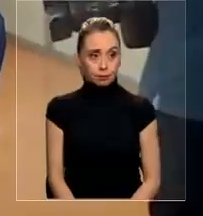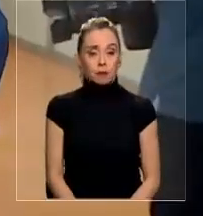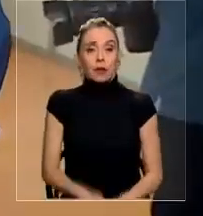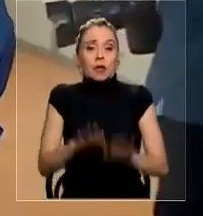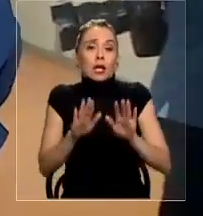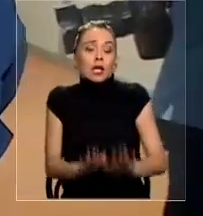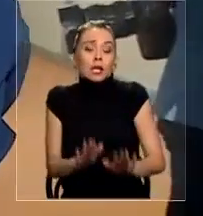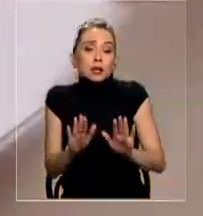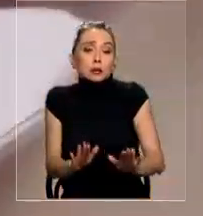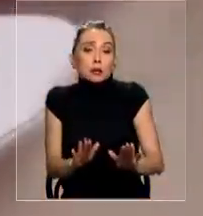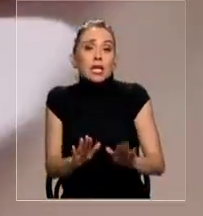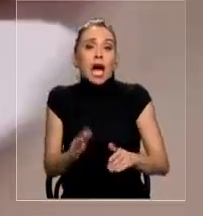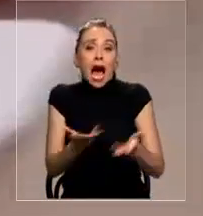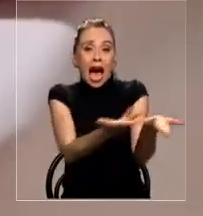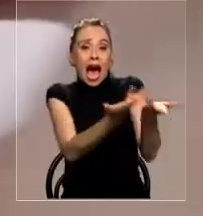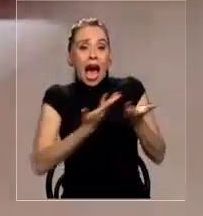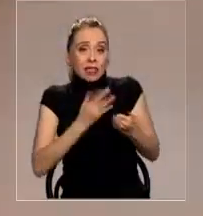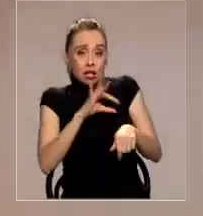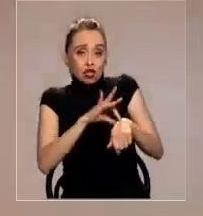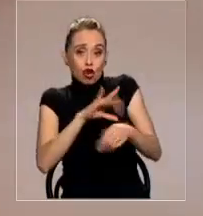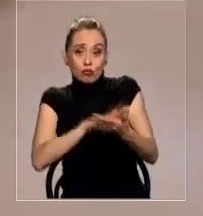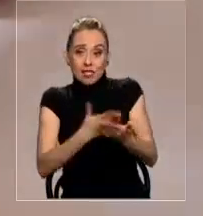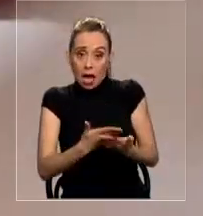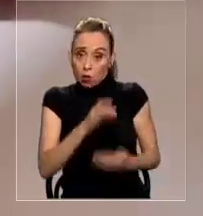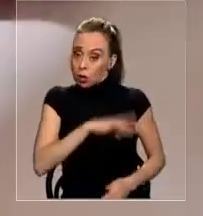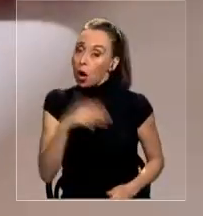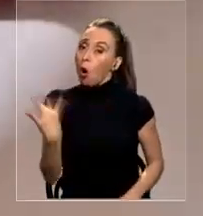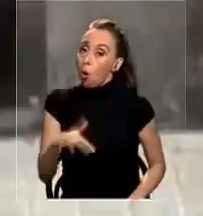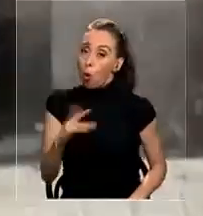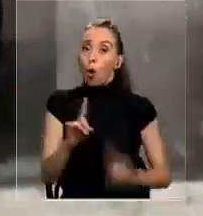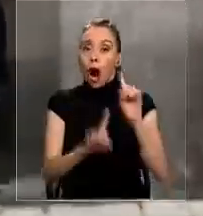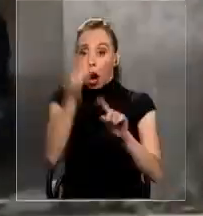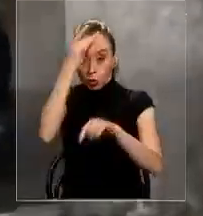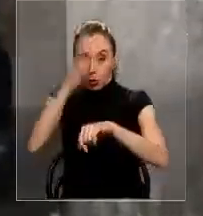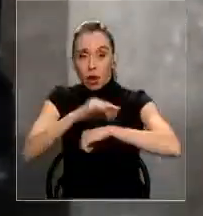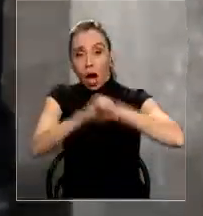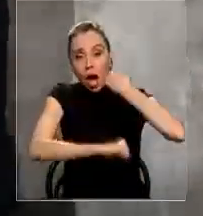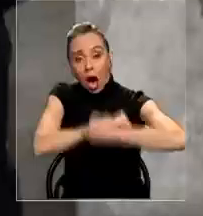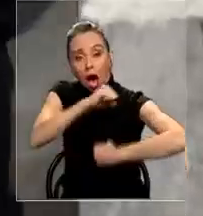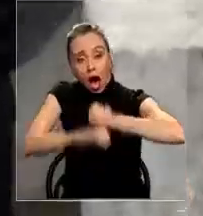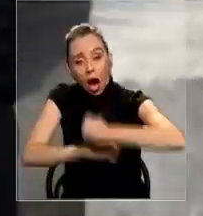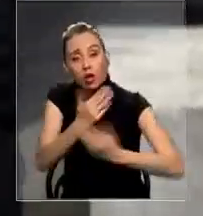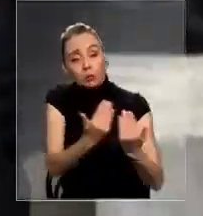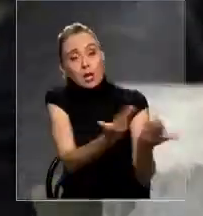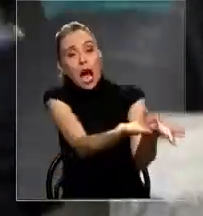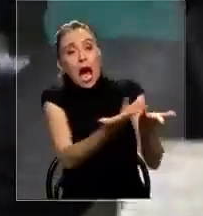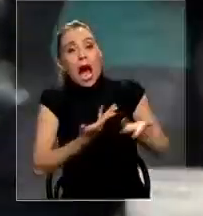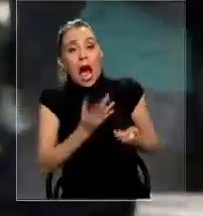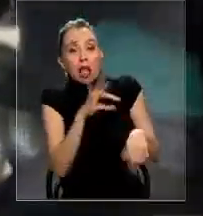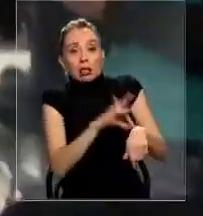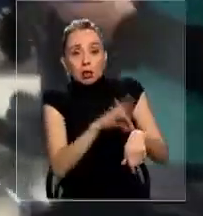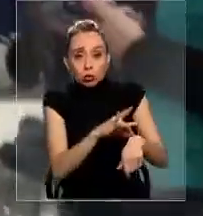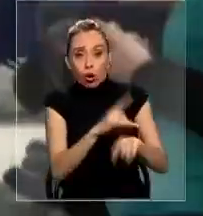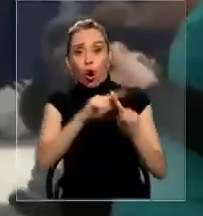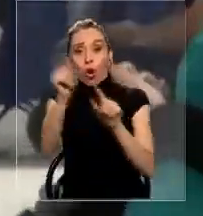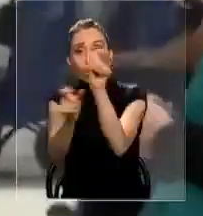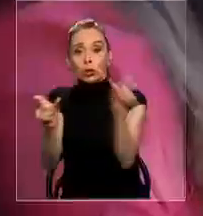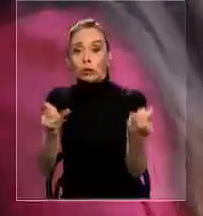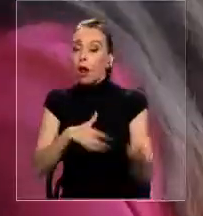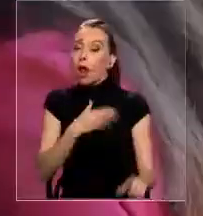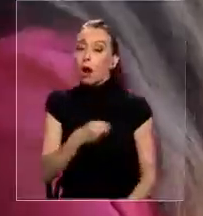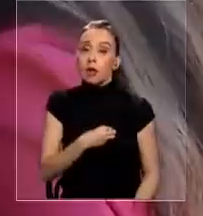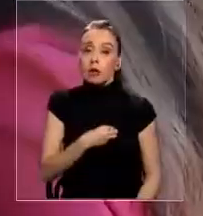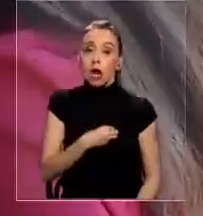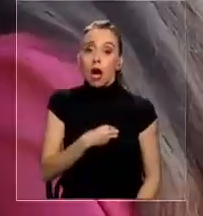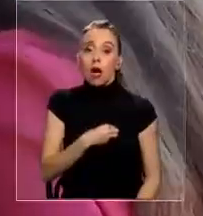La espera por salud en Chile es dura. Algunos pacientes esperan años por atención, otros, lamentablemente,